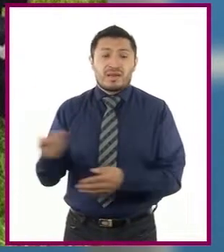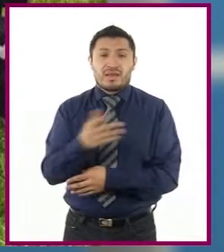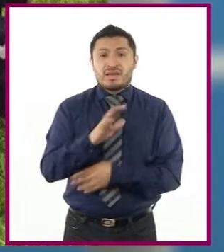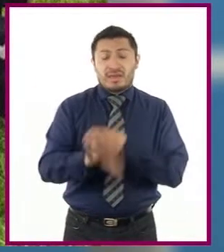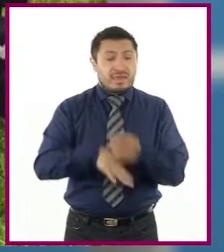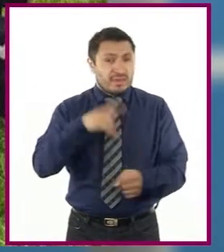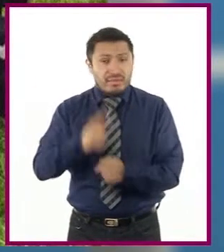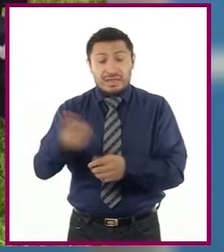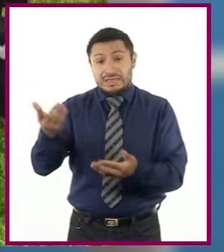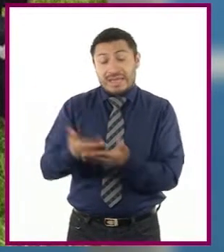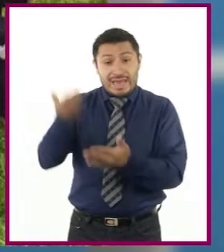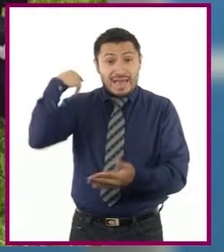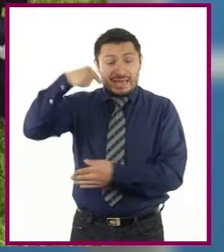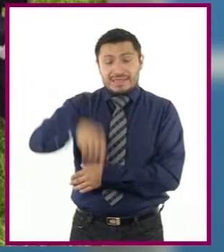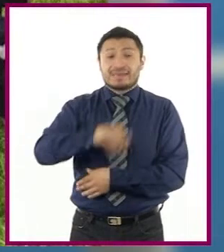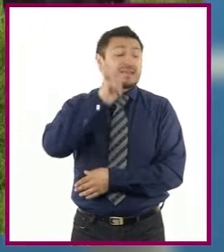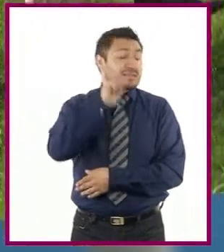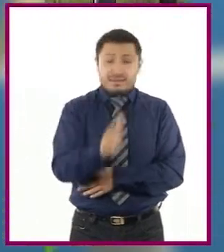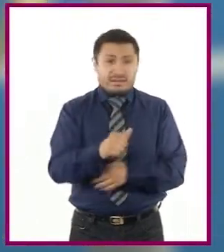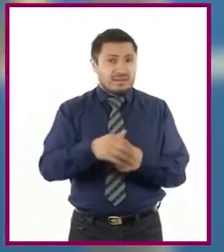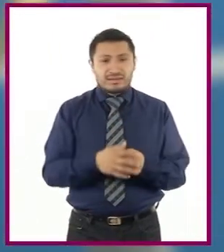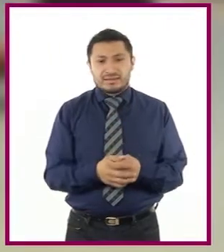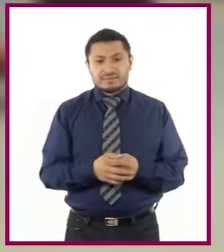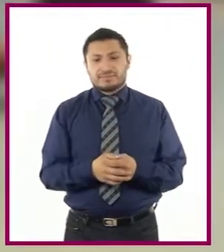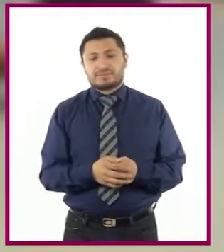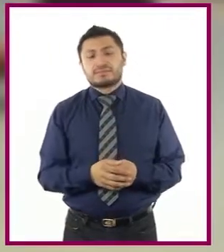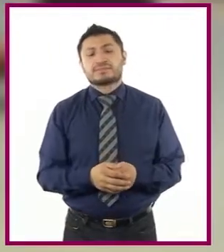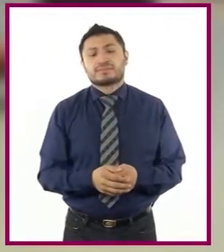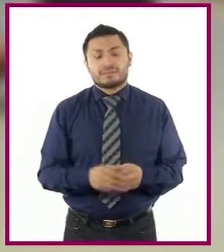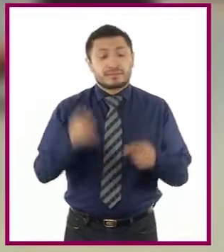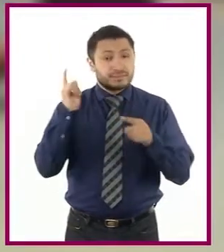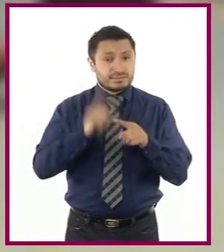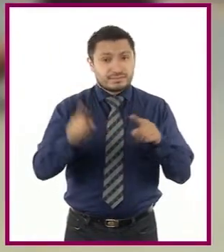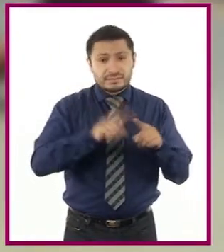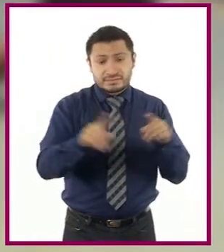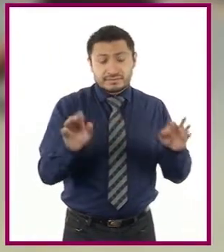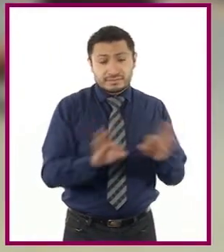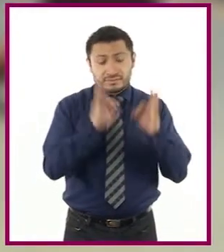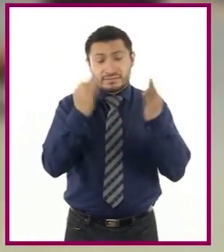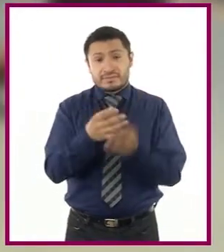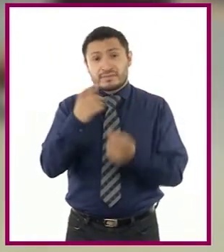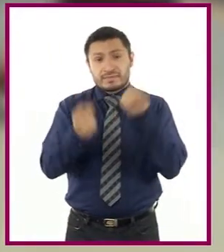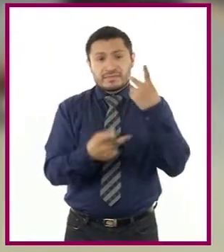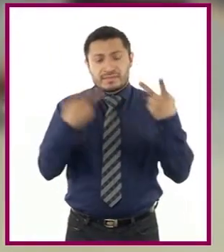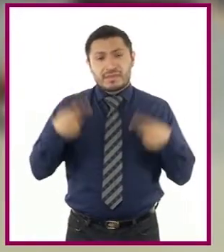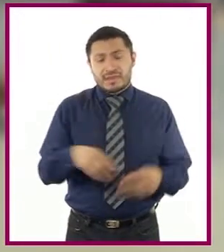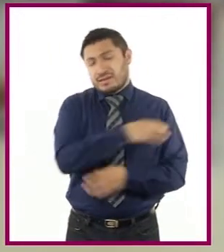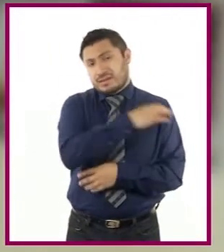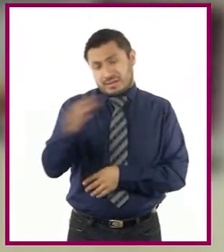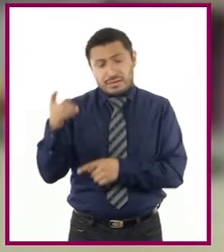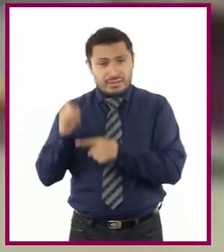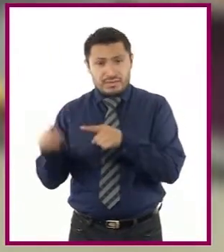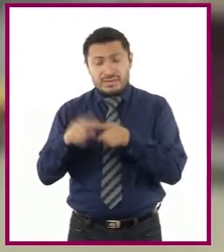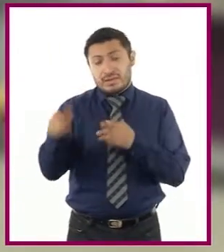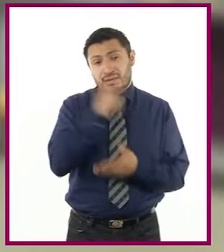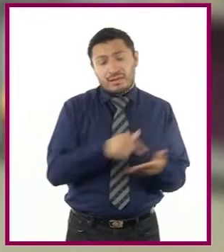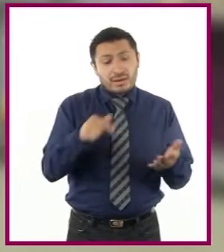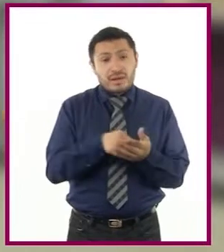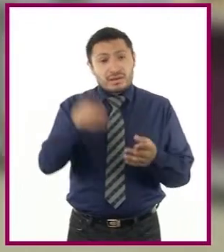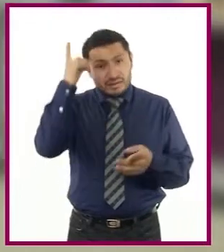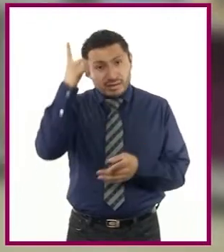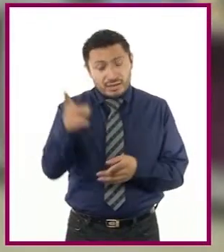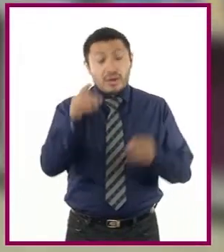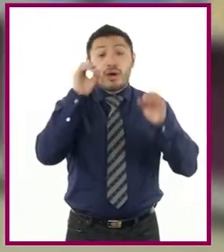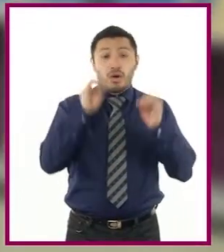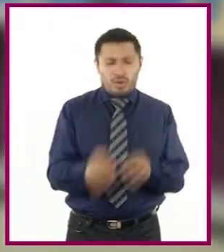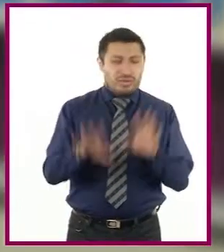América antes de la llegada de los europeos. En otras ocasiones, algunos campesinos de diferentes poblaciones se adueñaron o